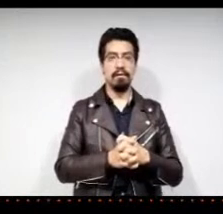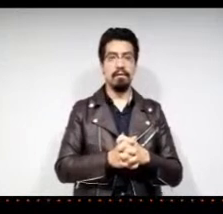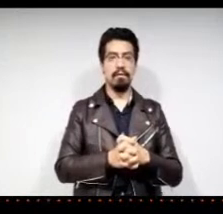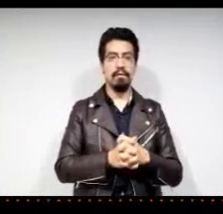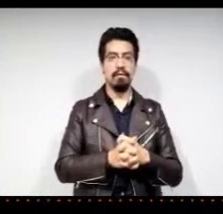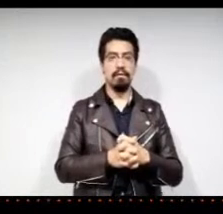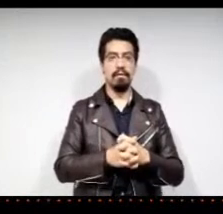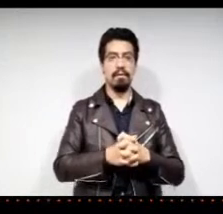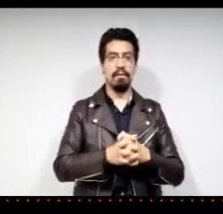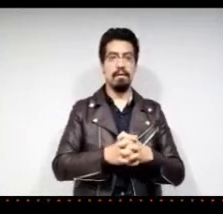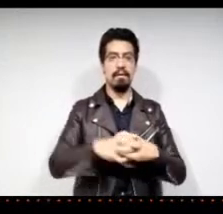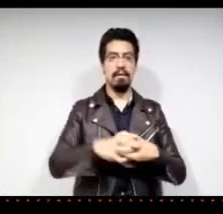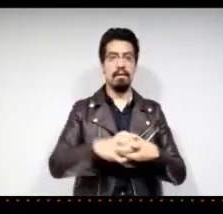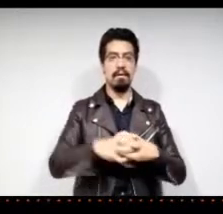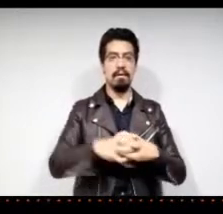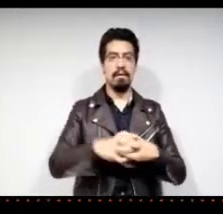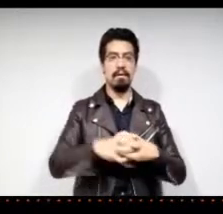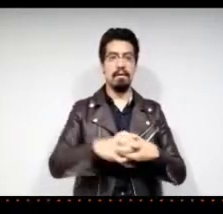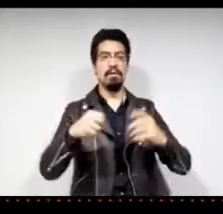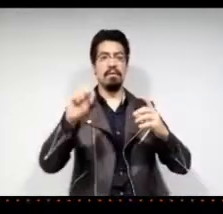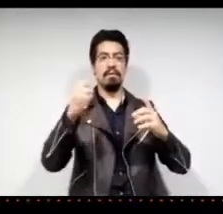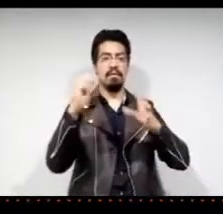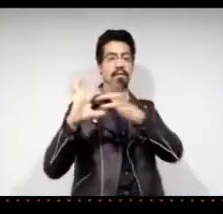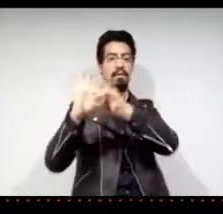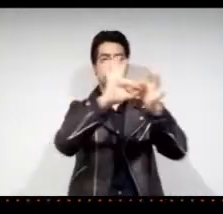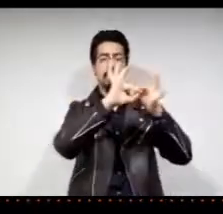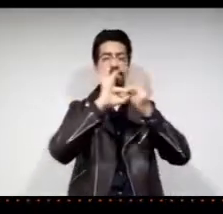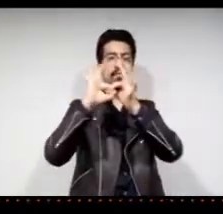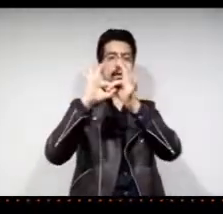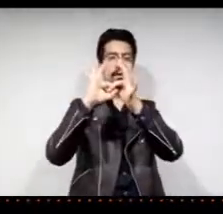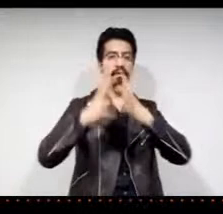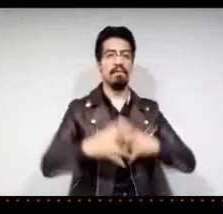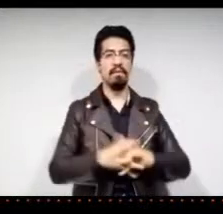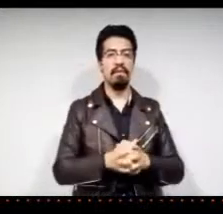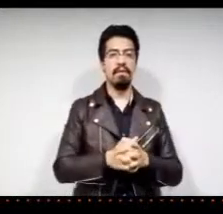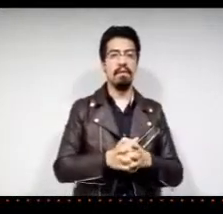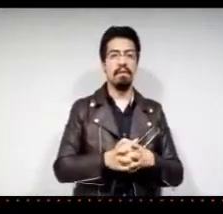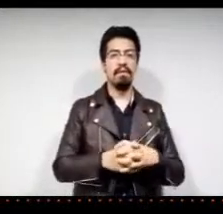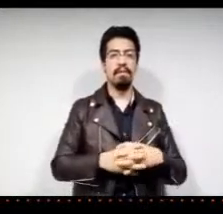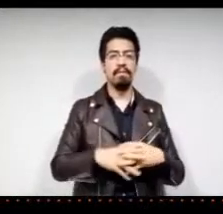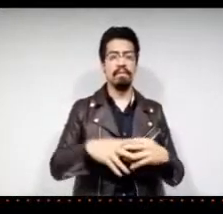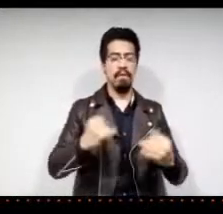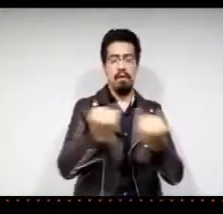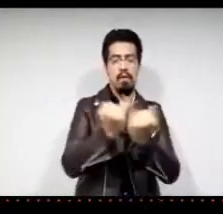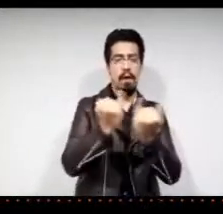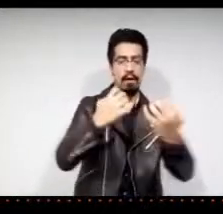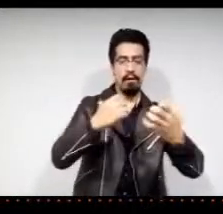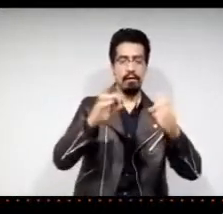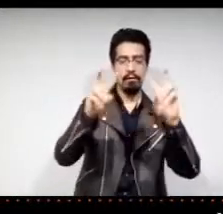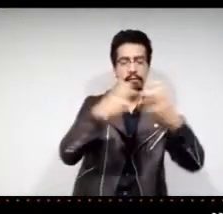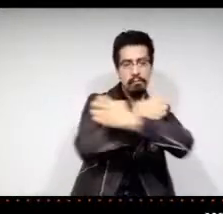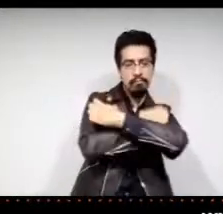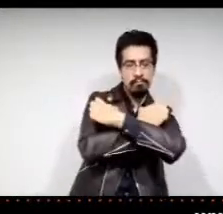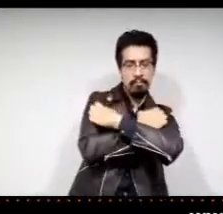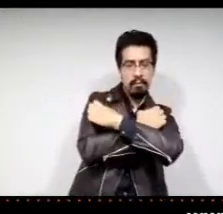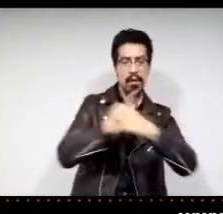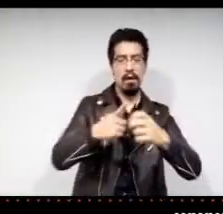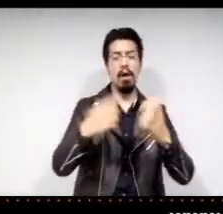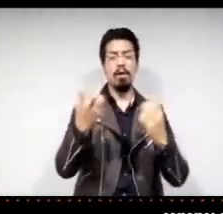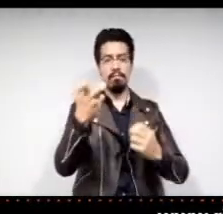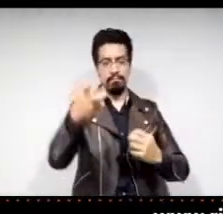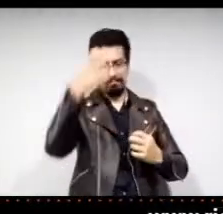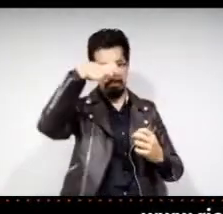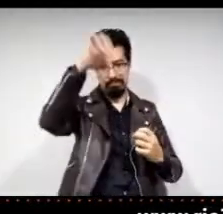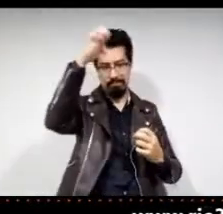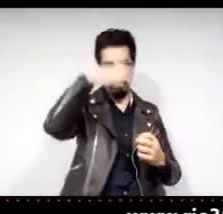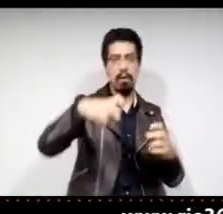tecnologías y donde este plano tuvo una incidencia directamente con lo educativo. Por algo estas experiencias, por algo estas tendencias, y